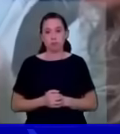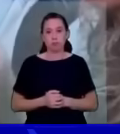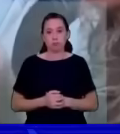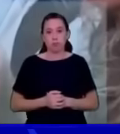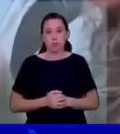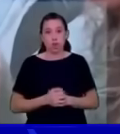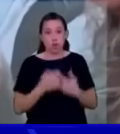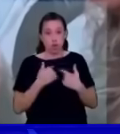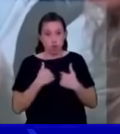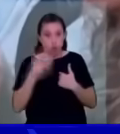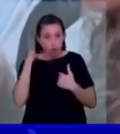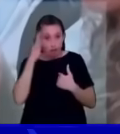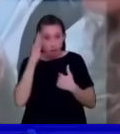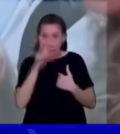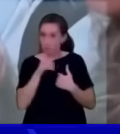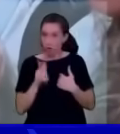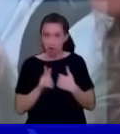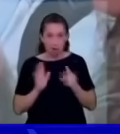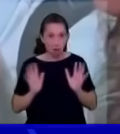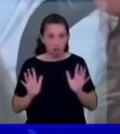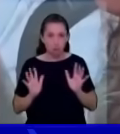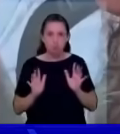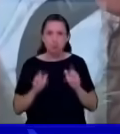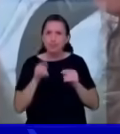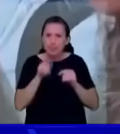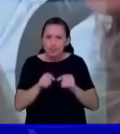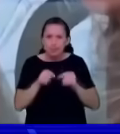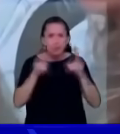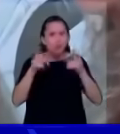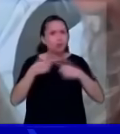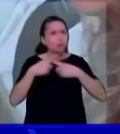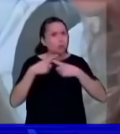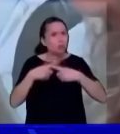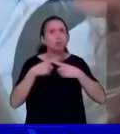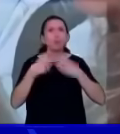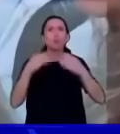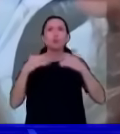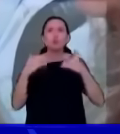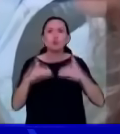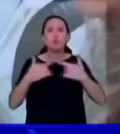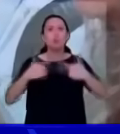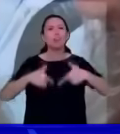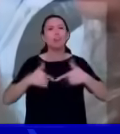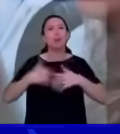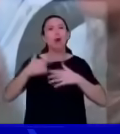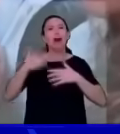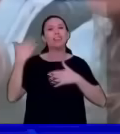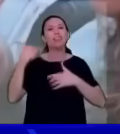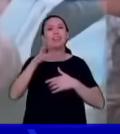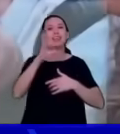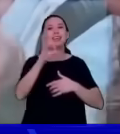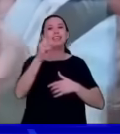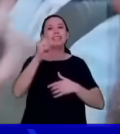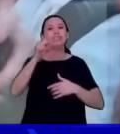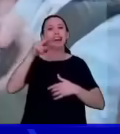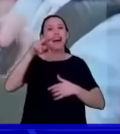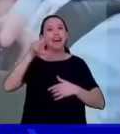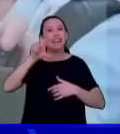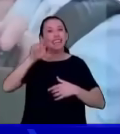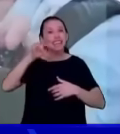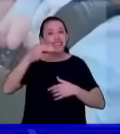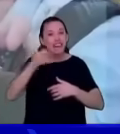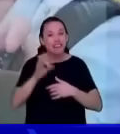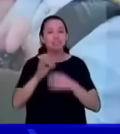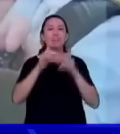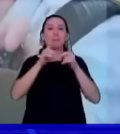llega a mi conocimiento, no la hubo. Y fue muy discutido este tema cuando el ministro de Salinas, con la ministra Rando, y siempre fueron